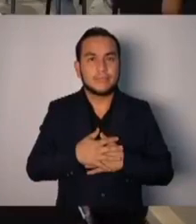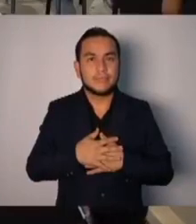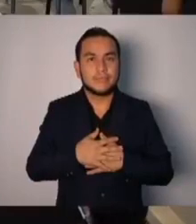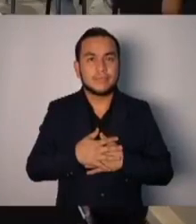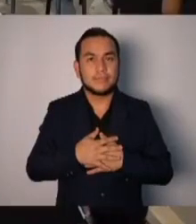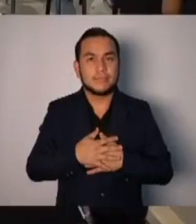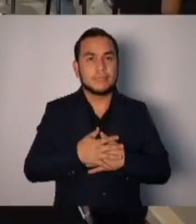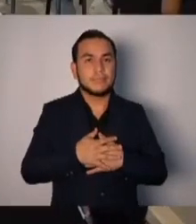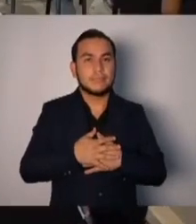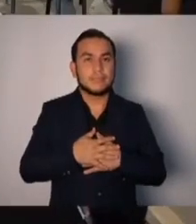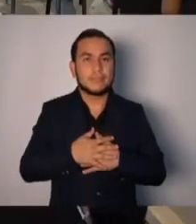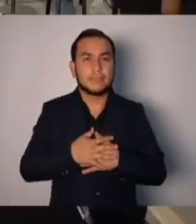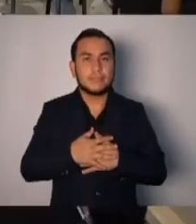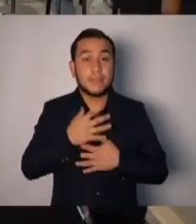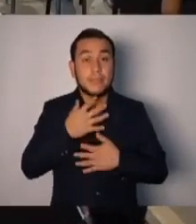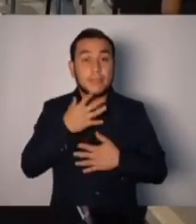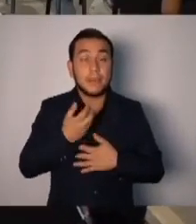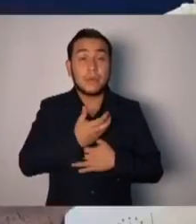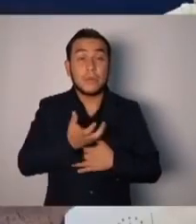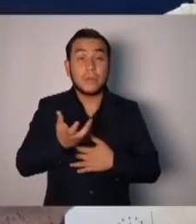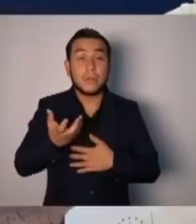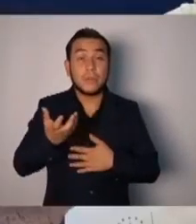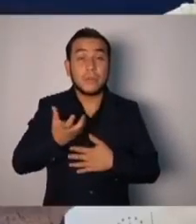Y ya no se va a dejar dar atol con el dedo.